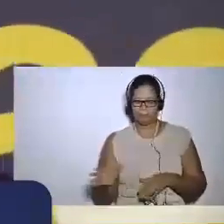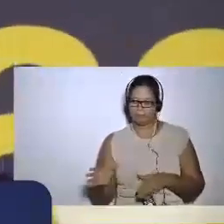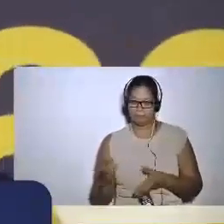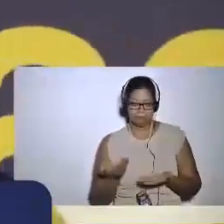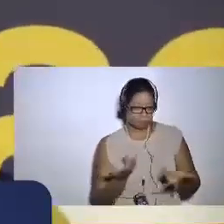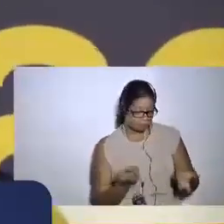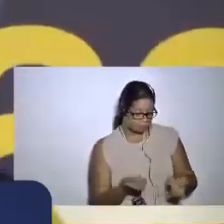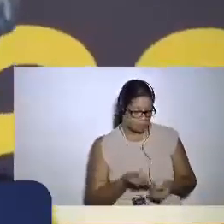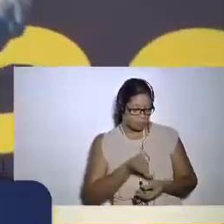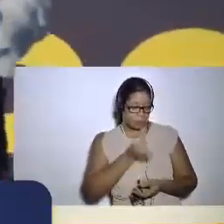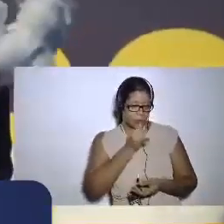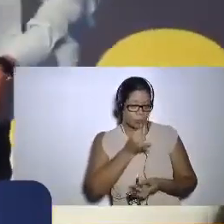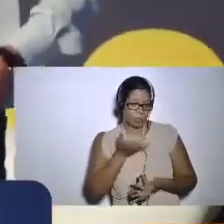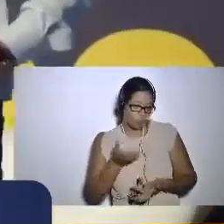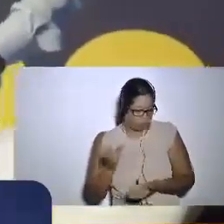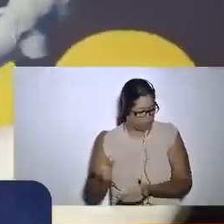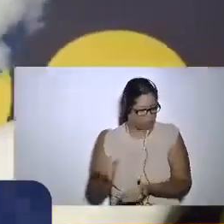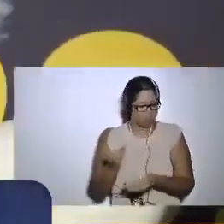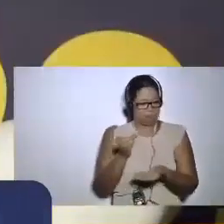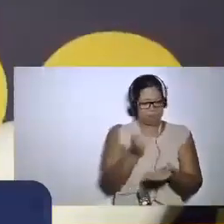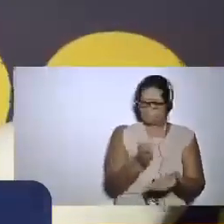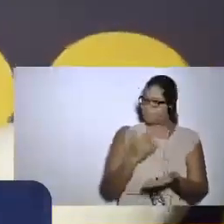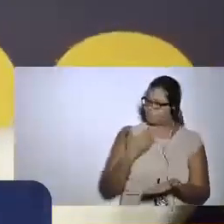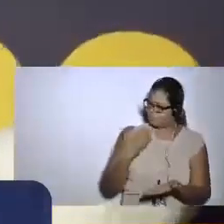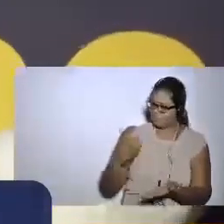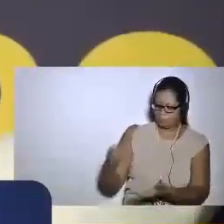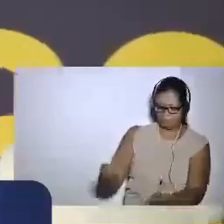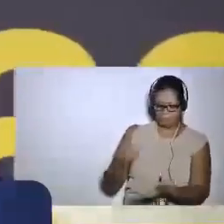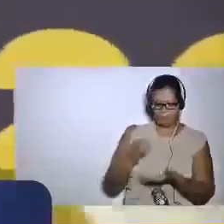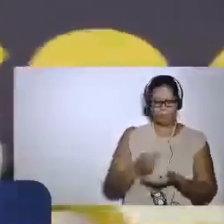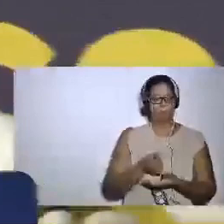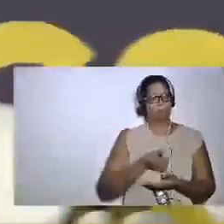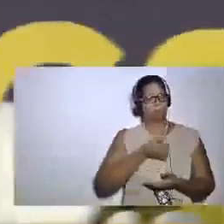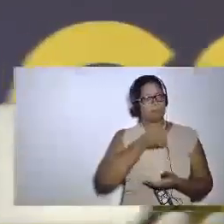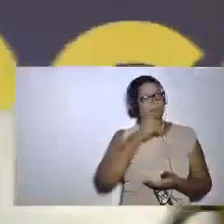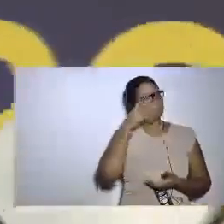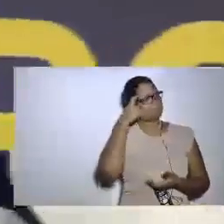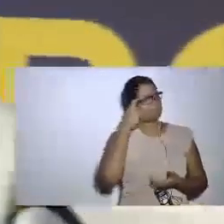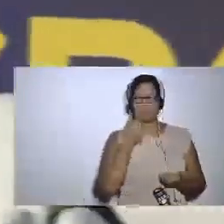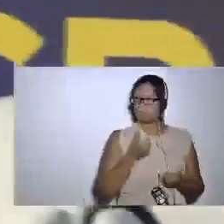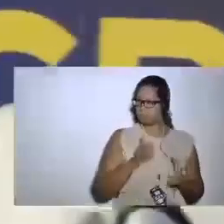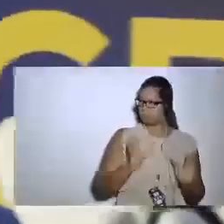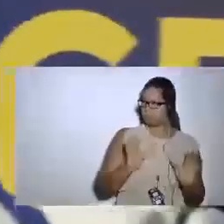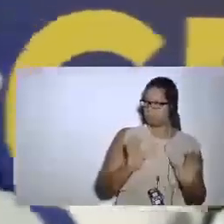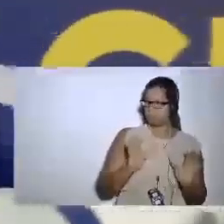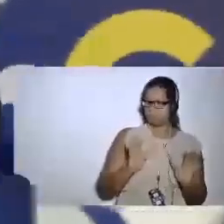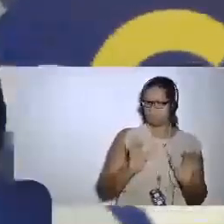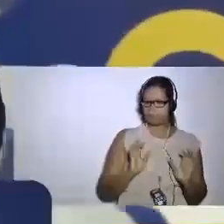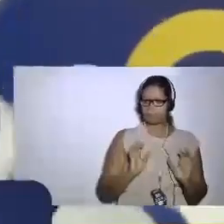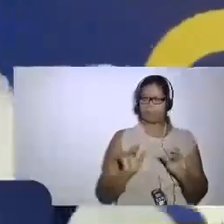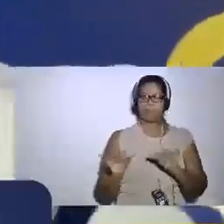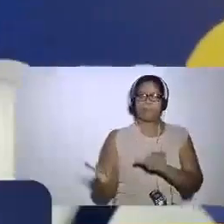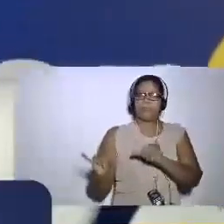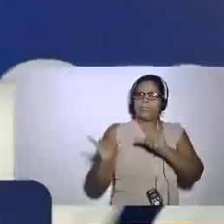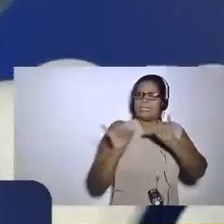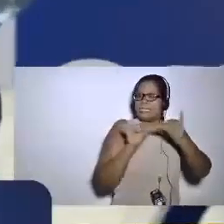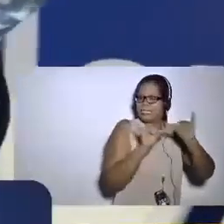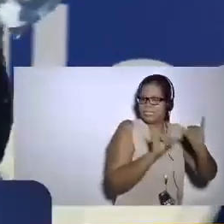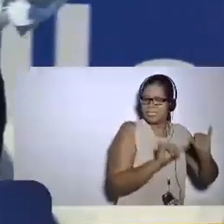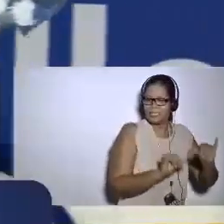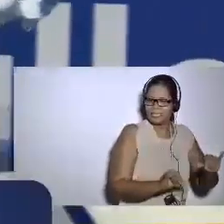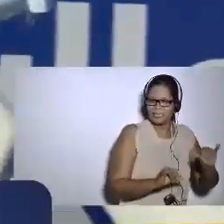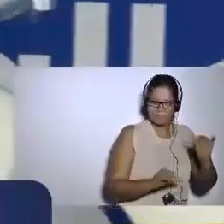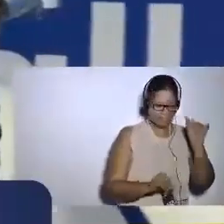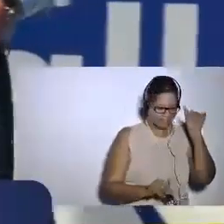dice, bueno, ¿qué hay de malo con esto? Y simplemente, bueno, esto era lo que yo pensaba. Y nosotros